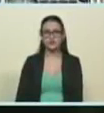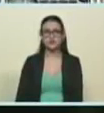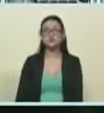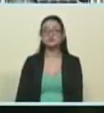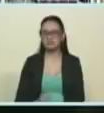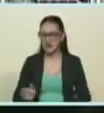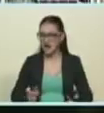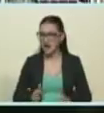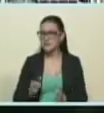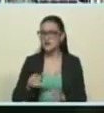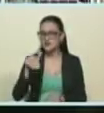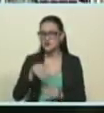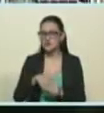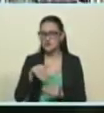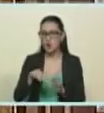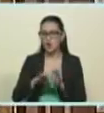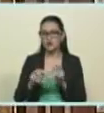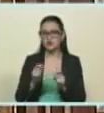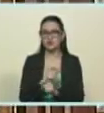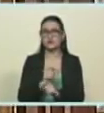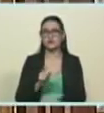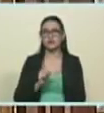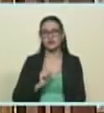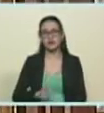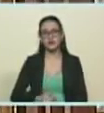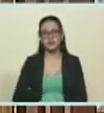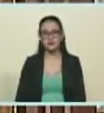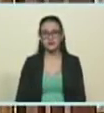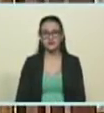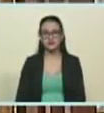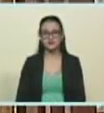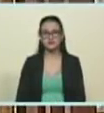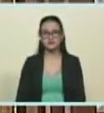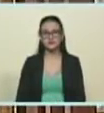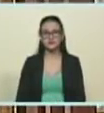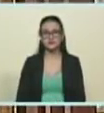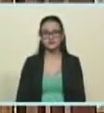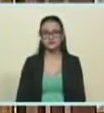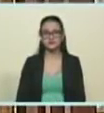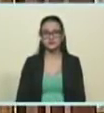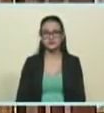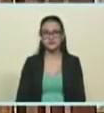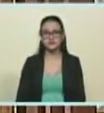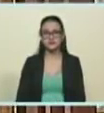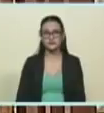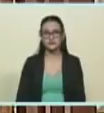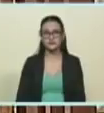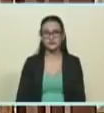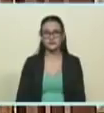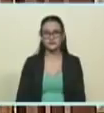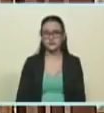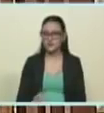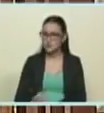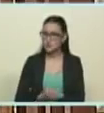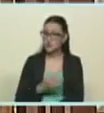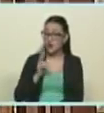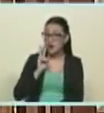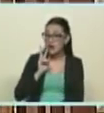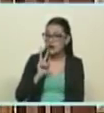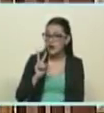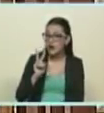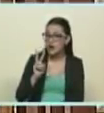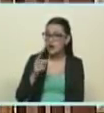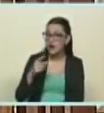vamos al camino electoral constituyente, que es una lucecita que está por allá, una pequeña ventana, convirtamos esa ventana